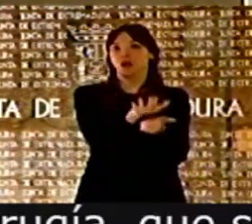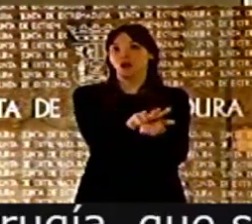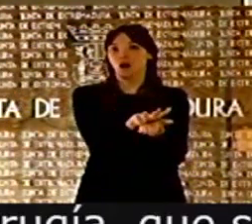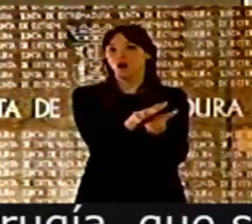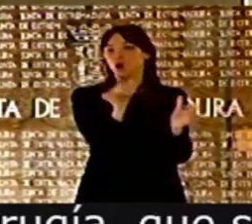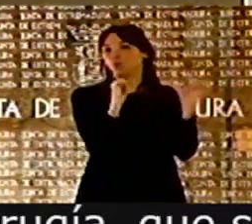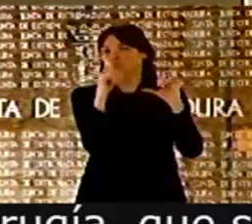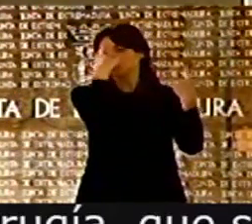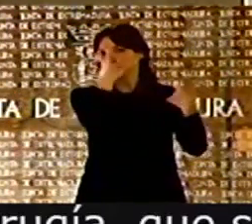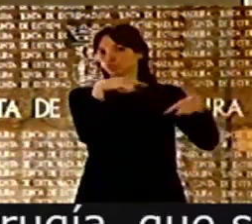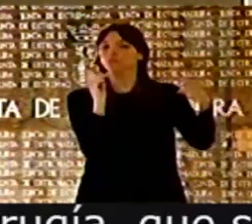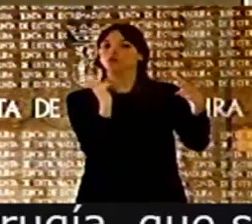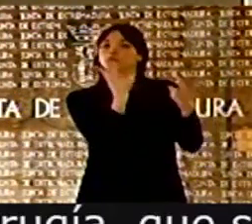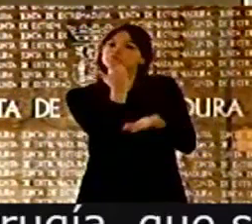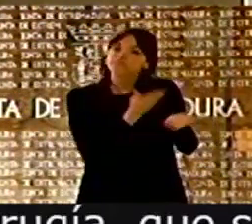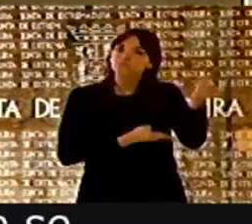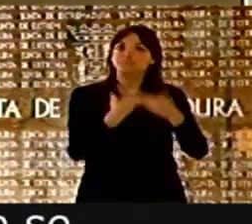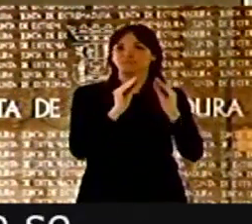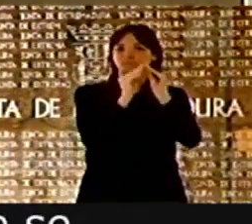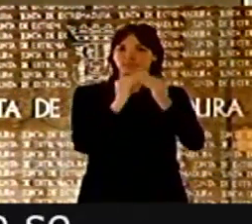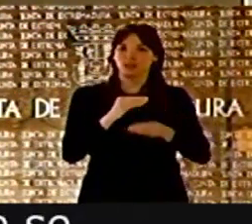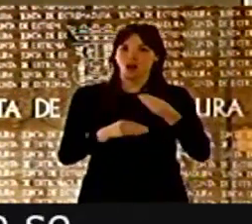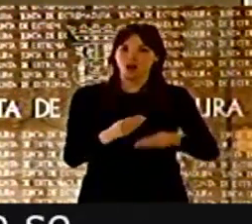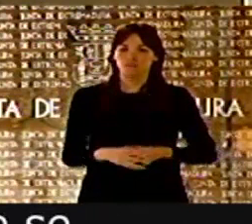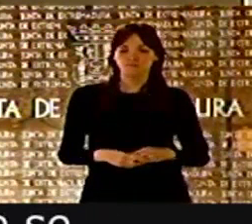el correspondiente concierto.